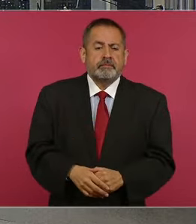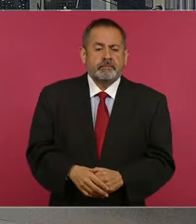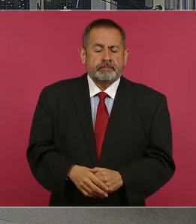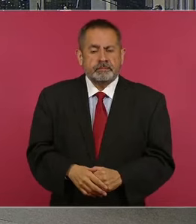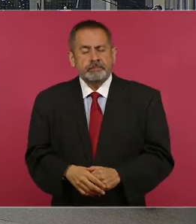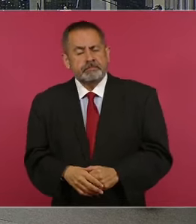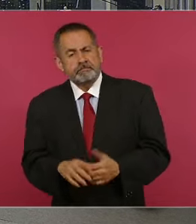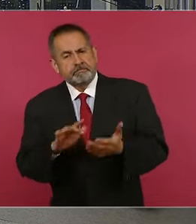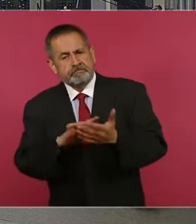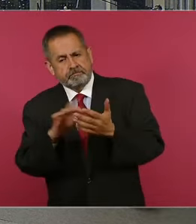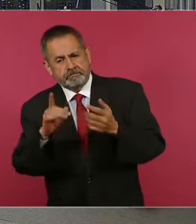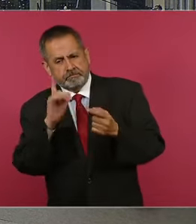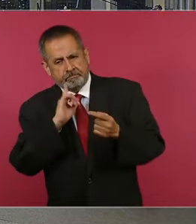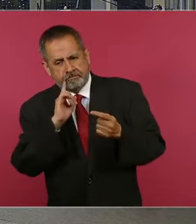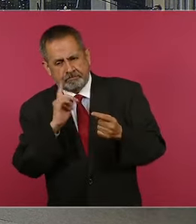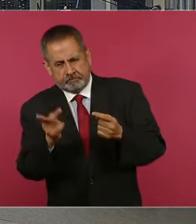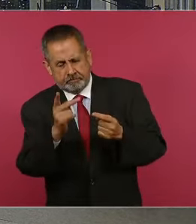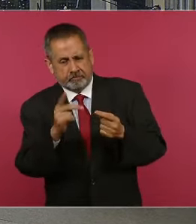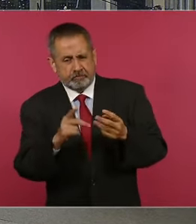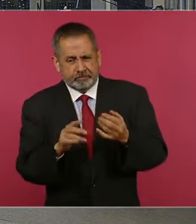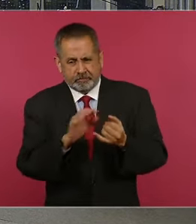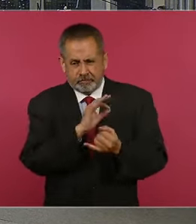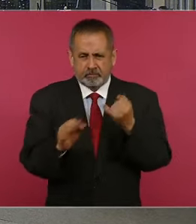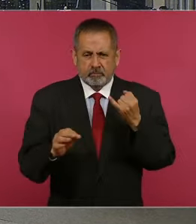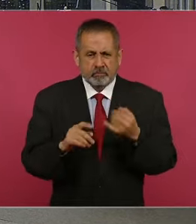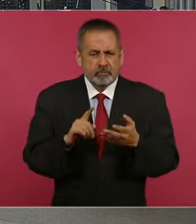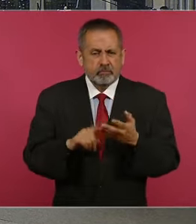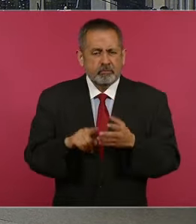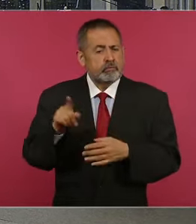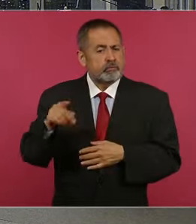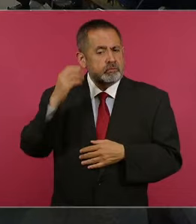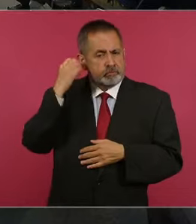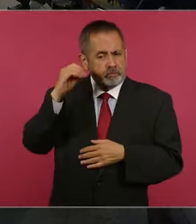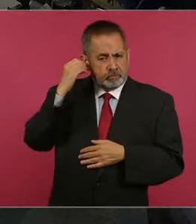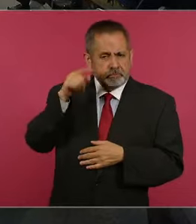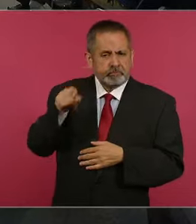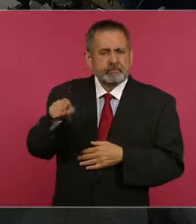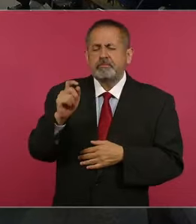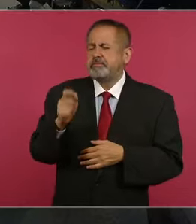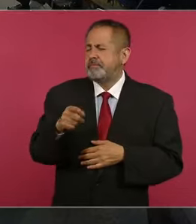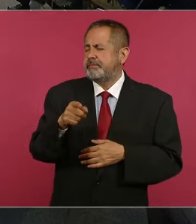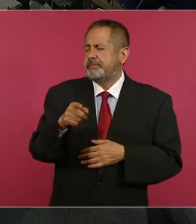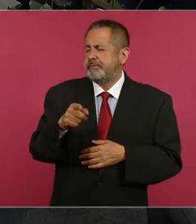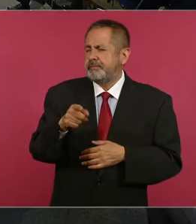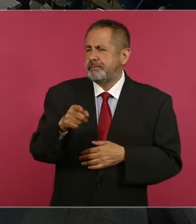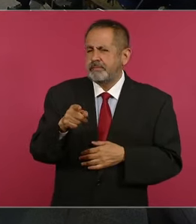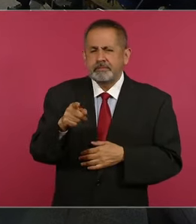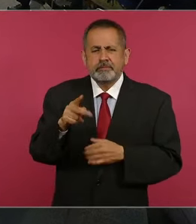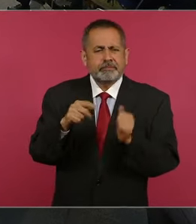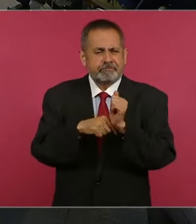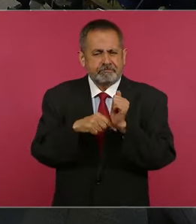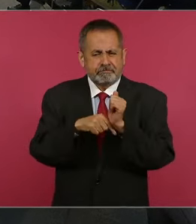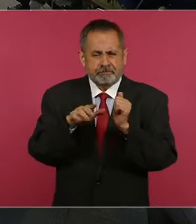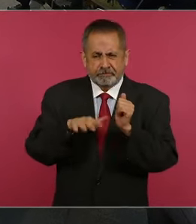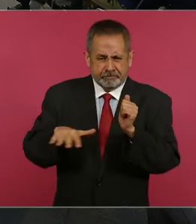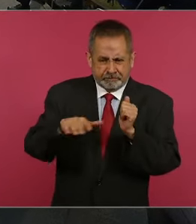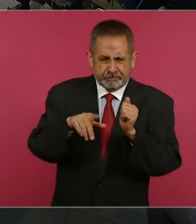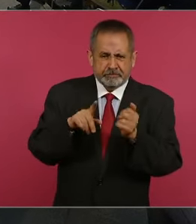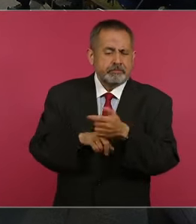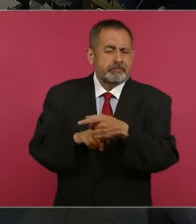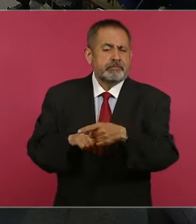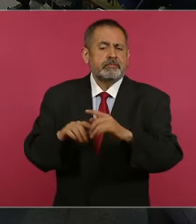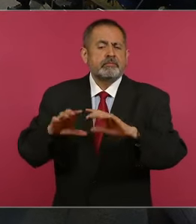concluir, justamente en este momento, la de Oaxaca, que dijo usted de Puerto Escondido, de